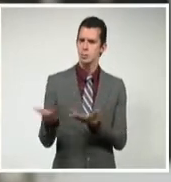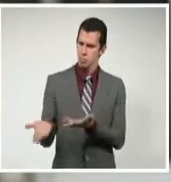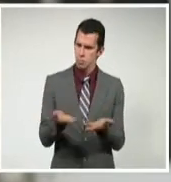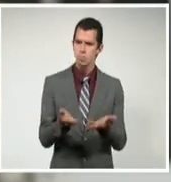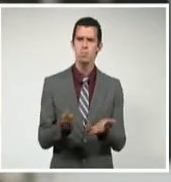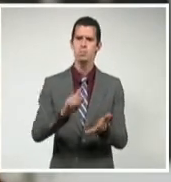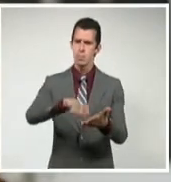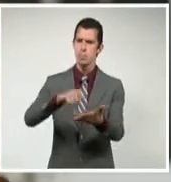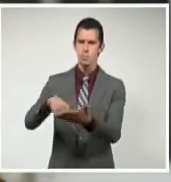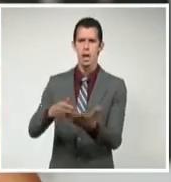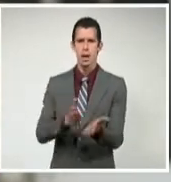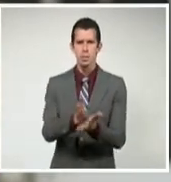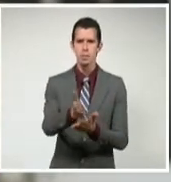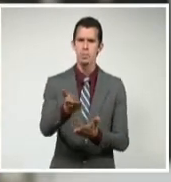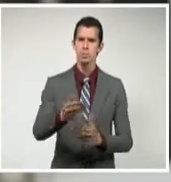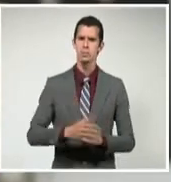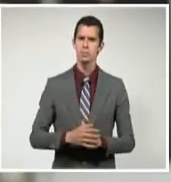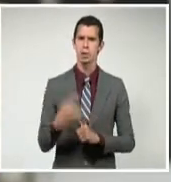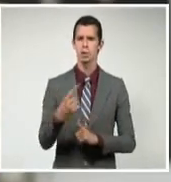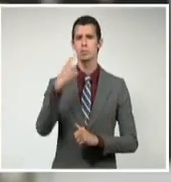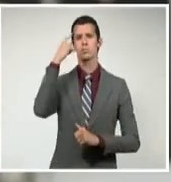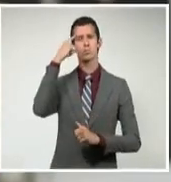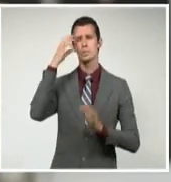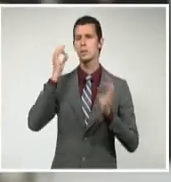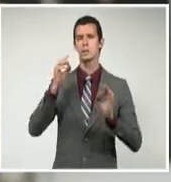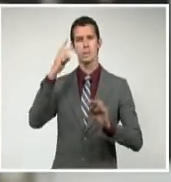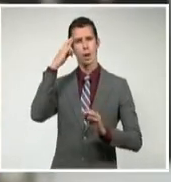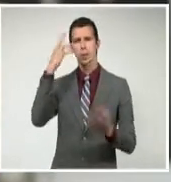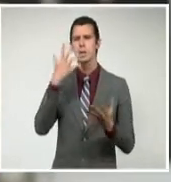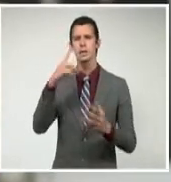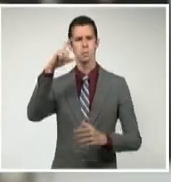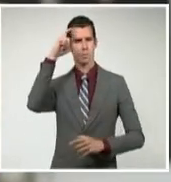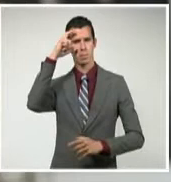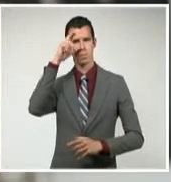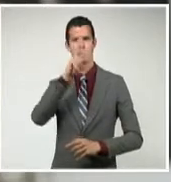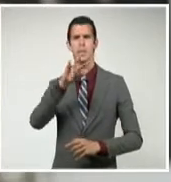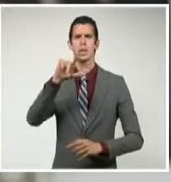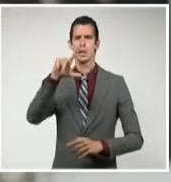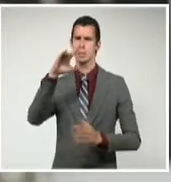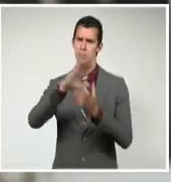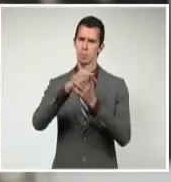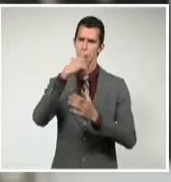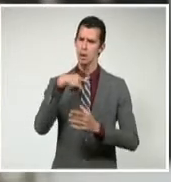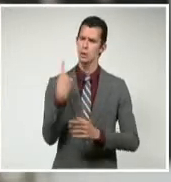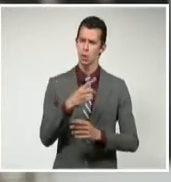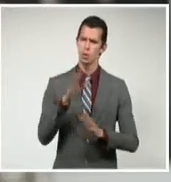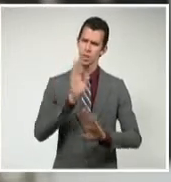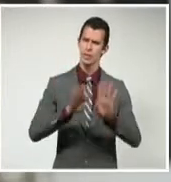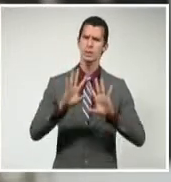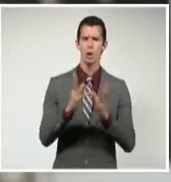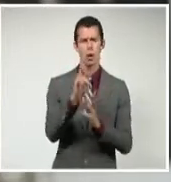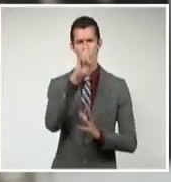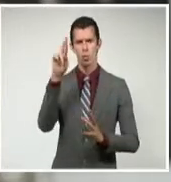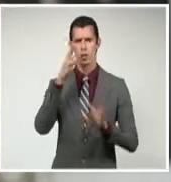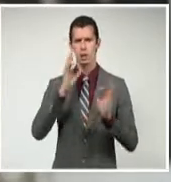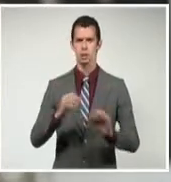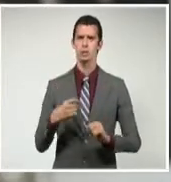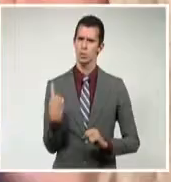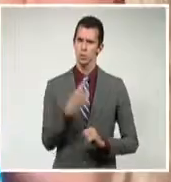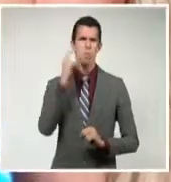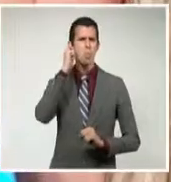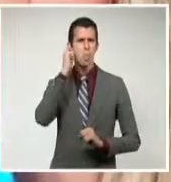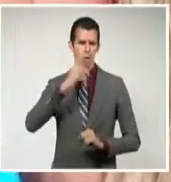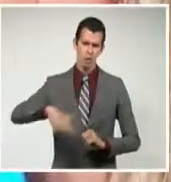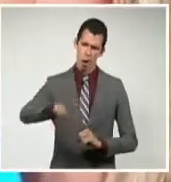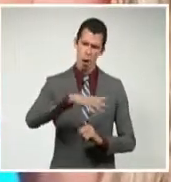Vilma presente, que vamos a mantener esta revolución de patria o muerte, porque seguras estaremos de que